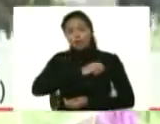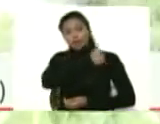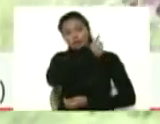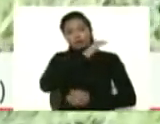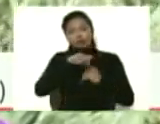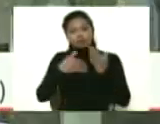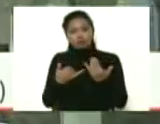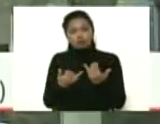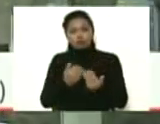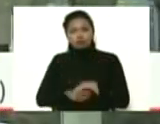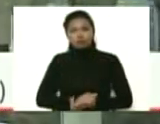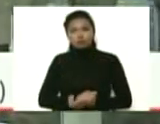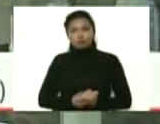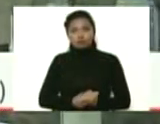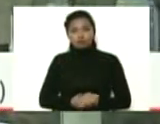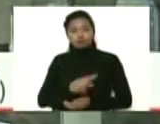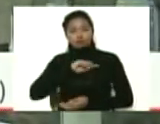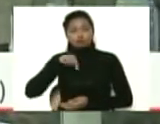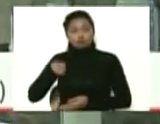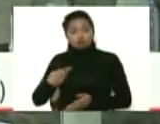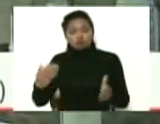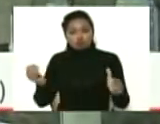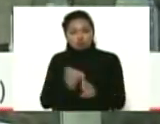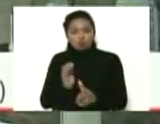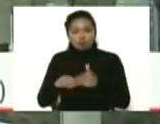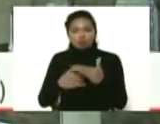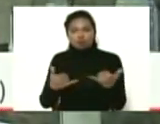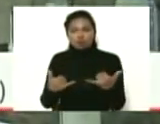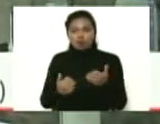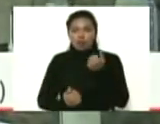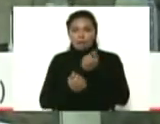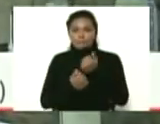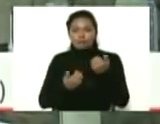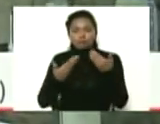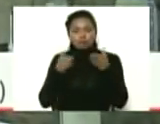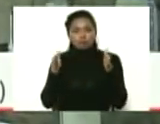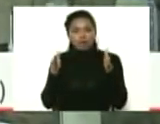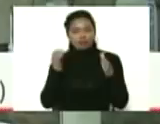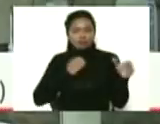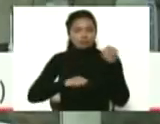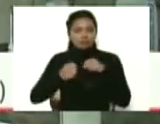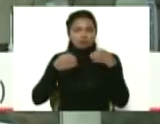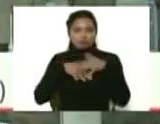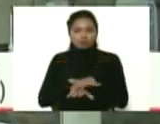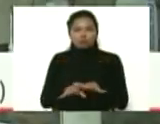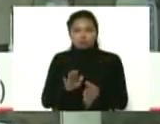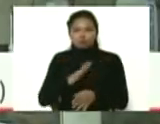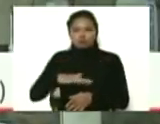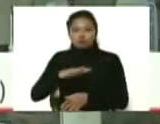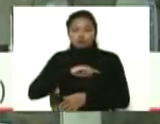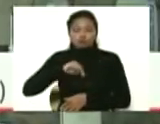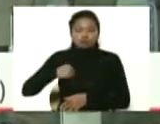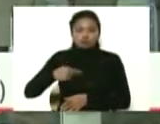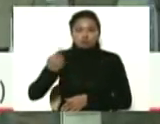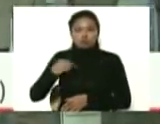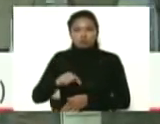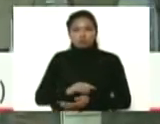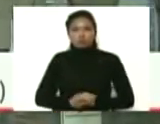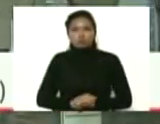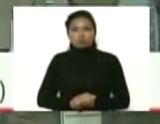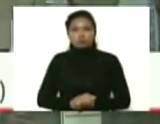acá en este momento nos encontramos acá en la base popular de defensa integral, donde tenemos un